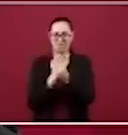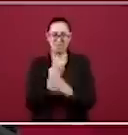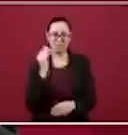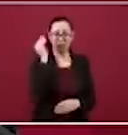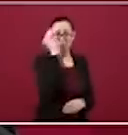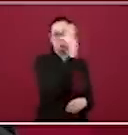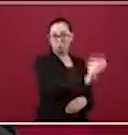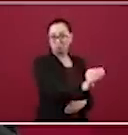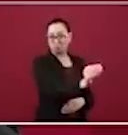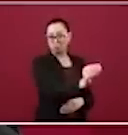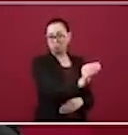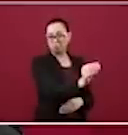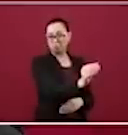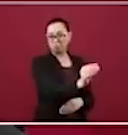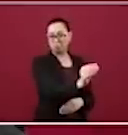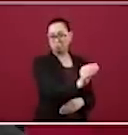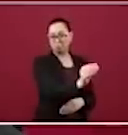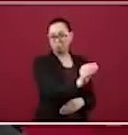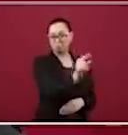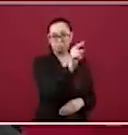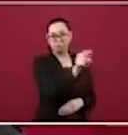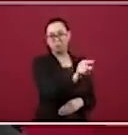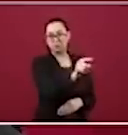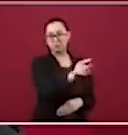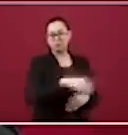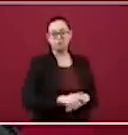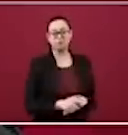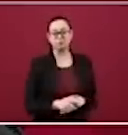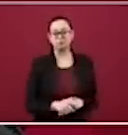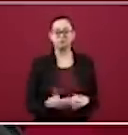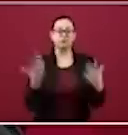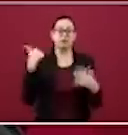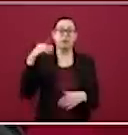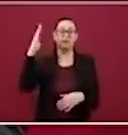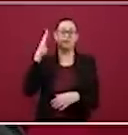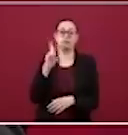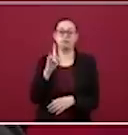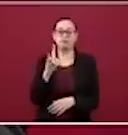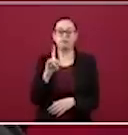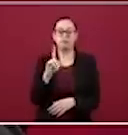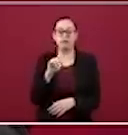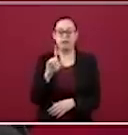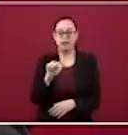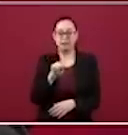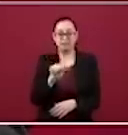desde que estaba el finado Miguel Nazar. O sea, él